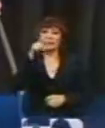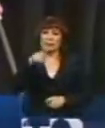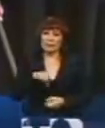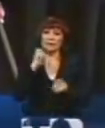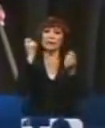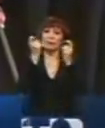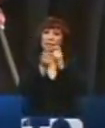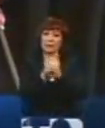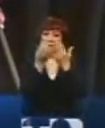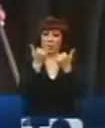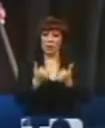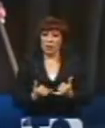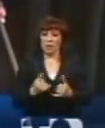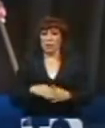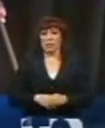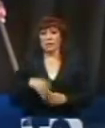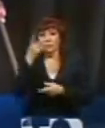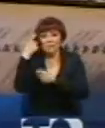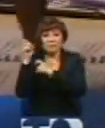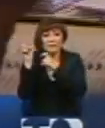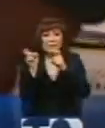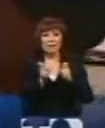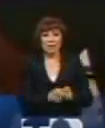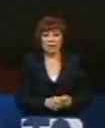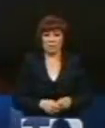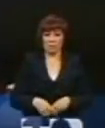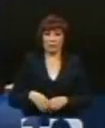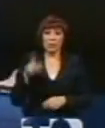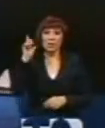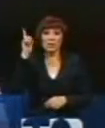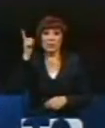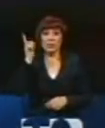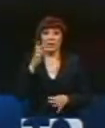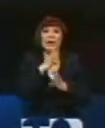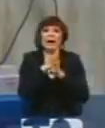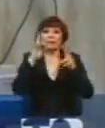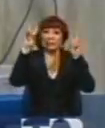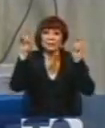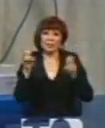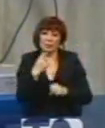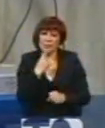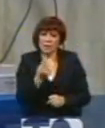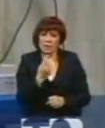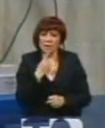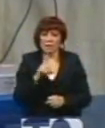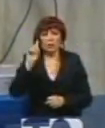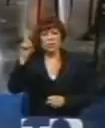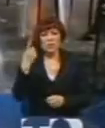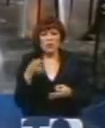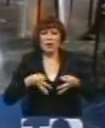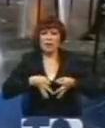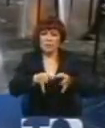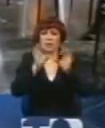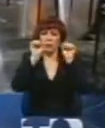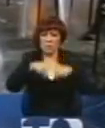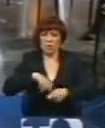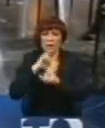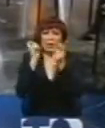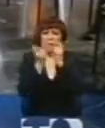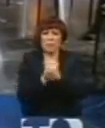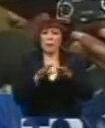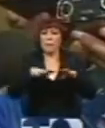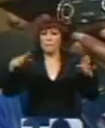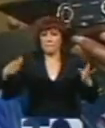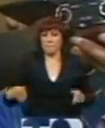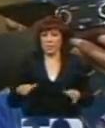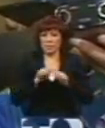la Comisión de Fiscalización. Los jefes de distintas bancadas han topado el tema y consideran que es la única manera de desbloquear esta mesa